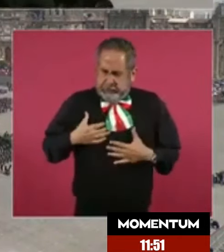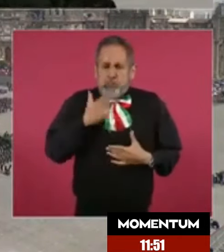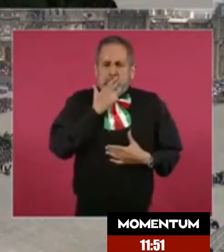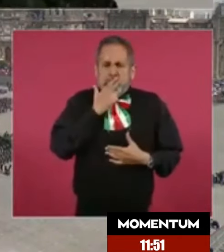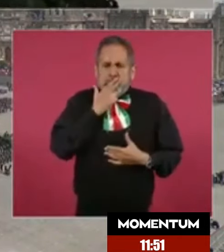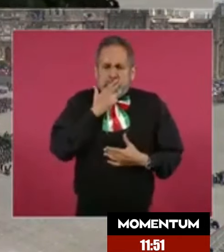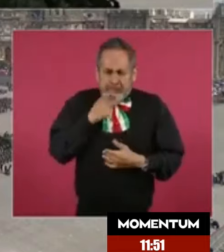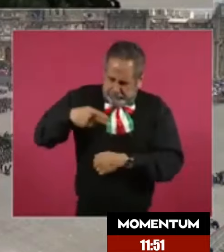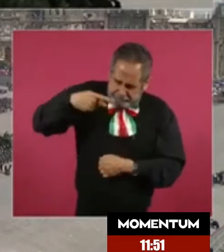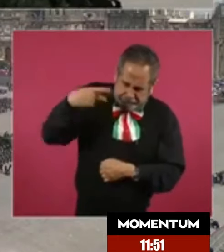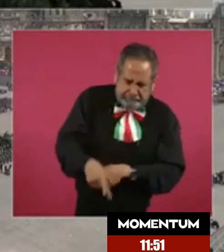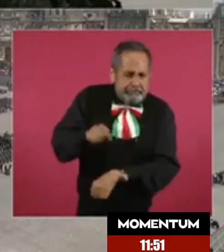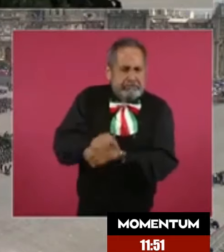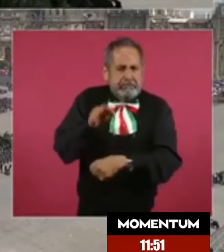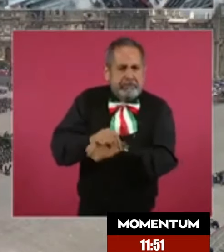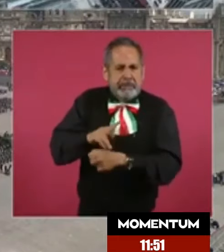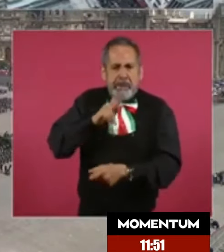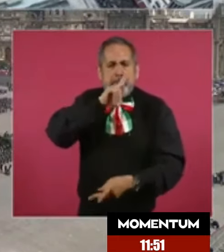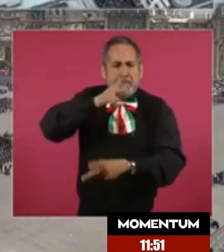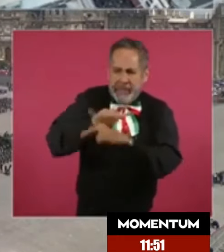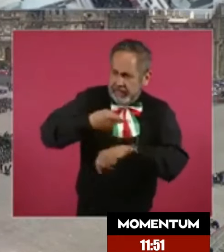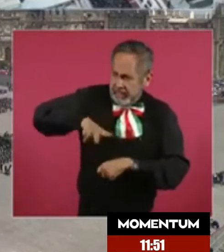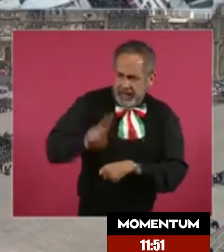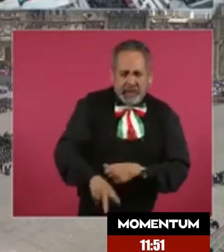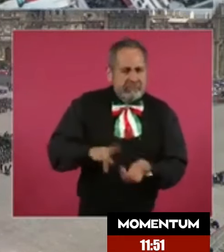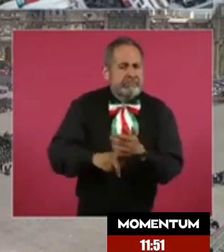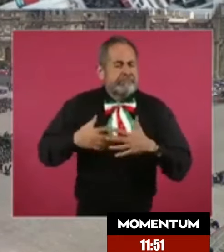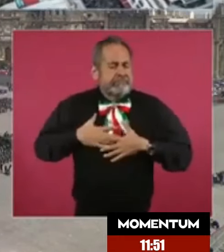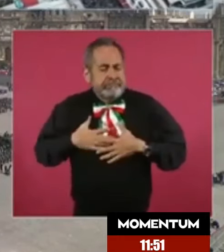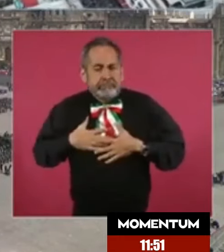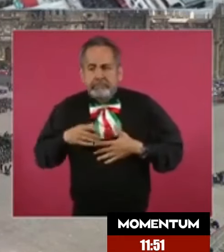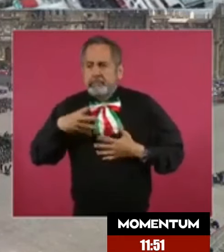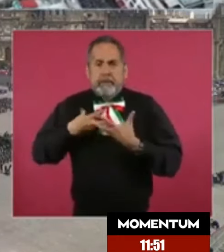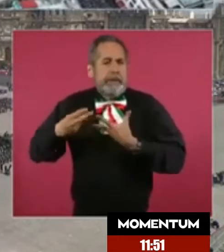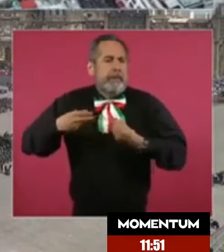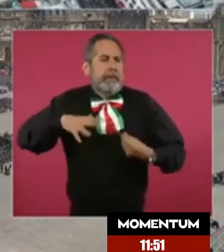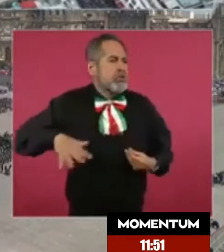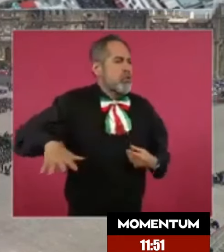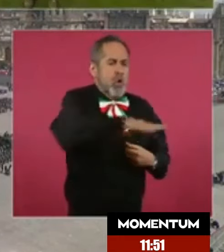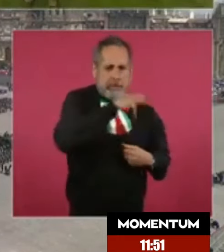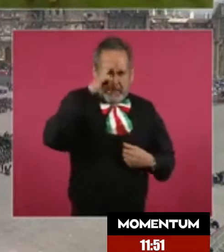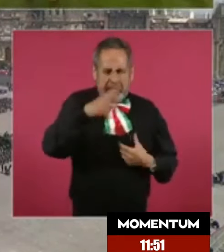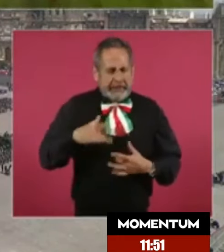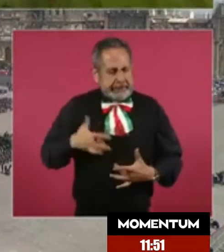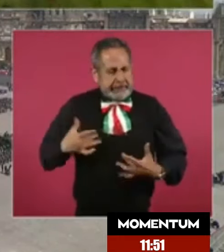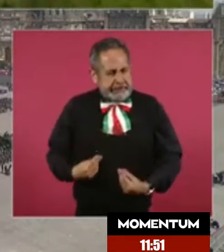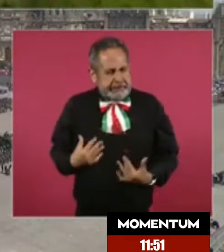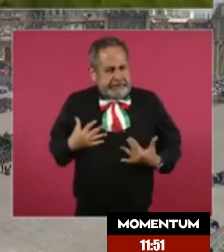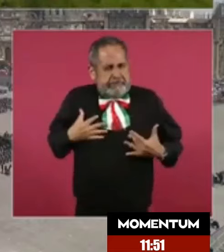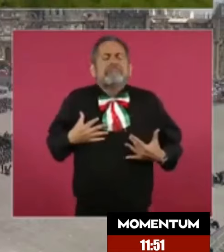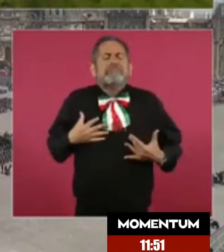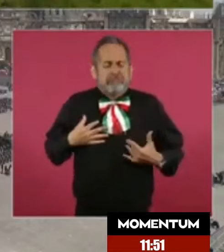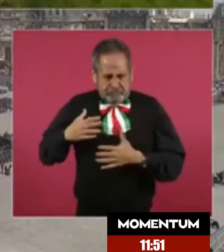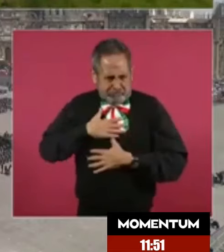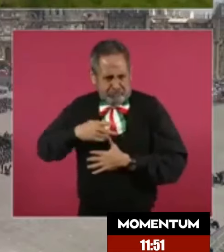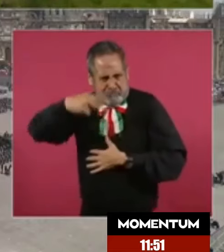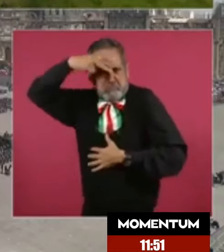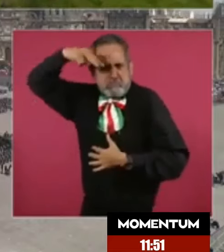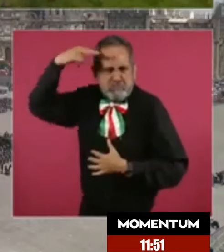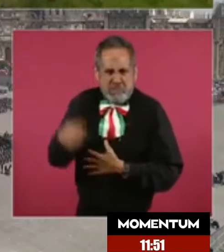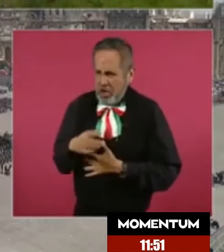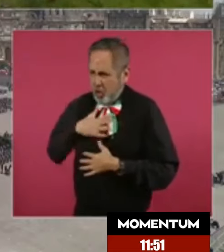Tenemos la seguridad que este sentimiento se contagia en esta fecha en toda la República y nos cubre como mexicanos